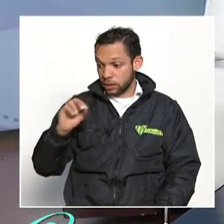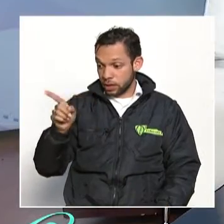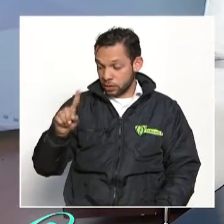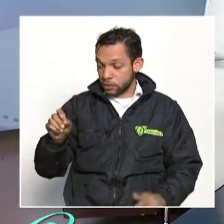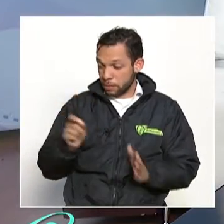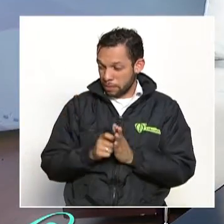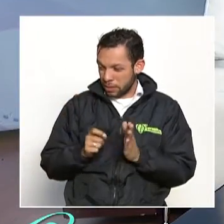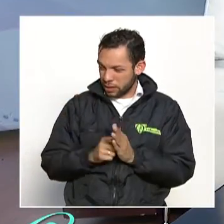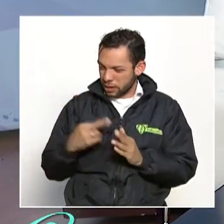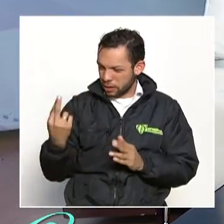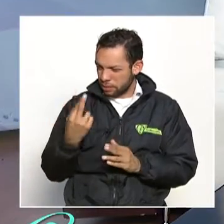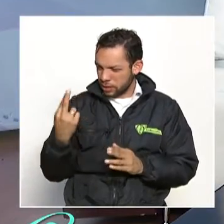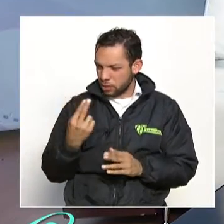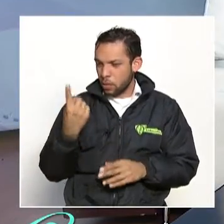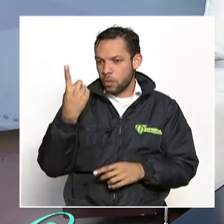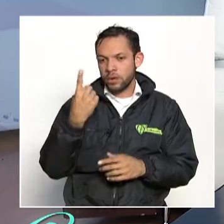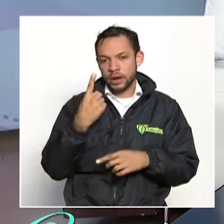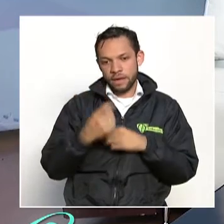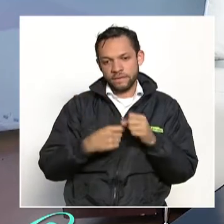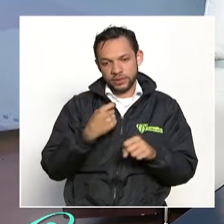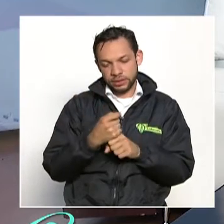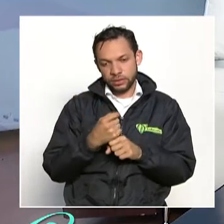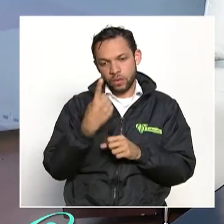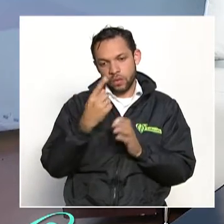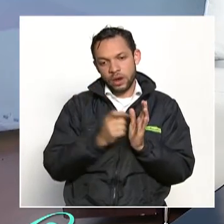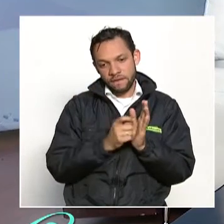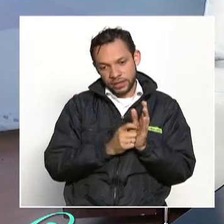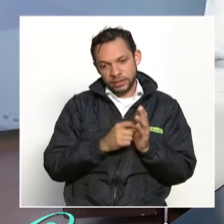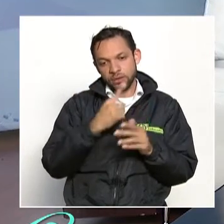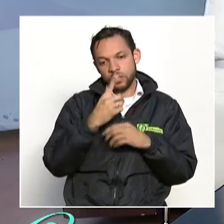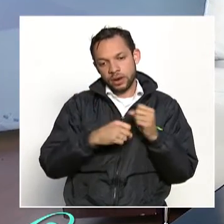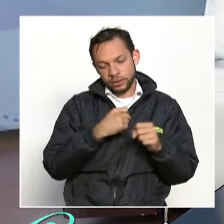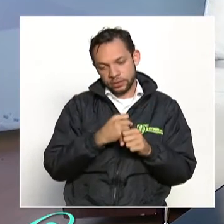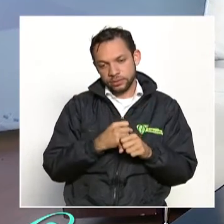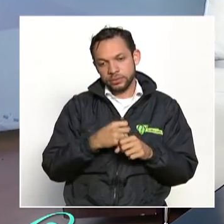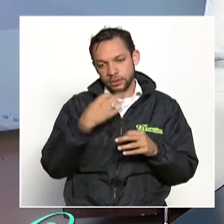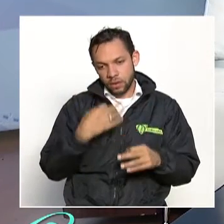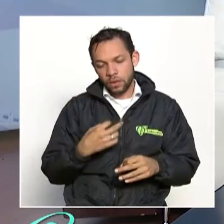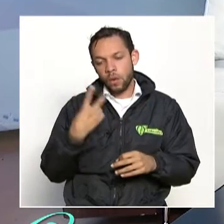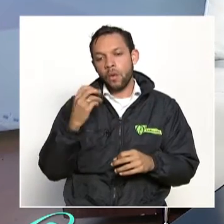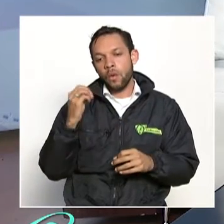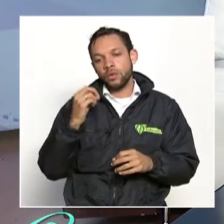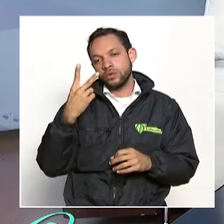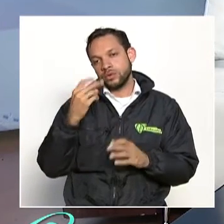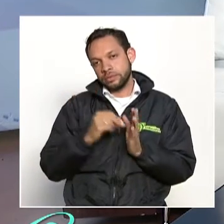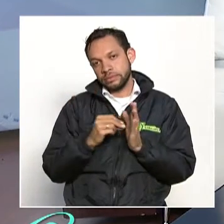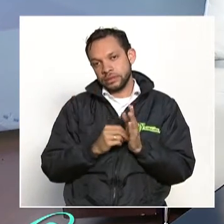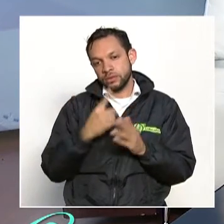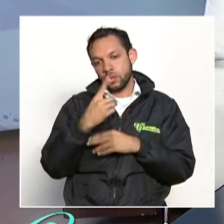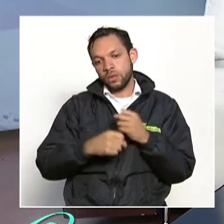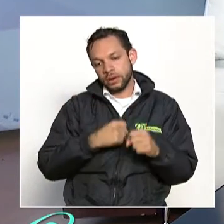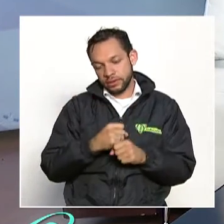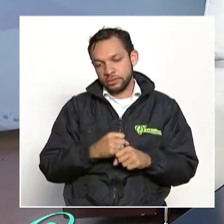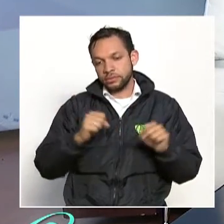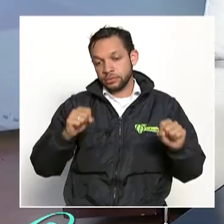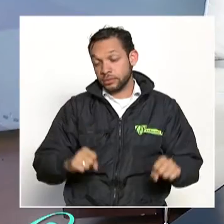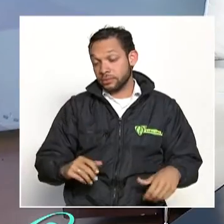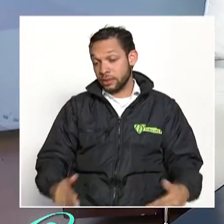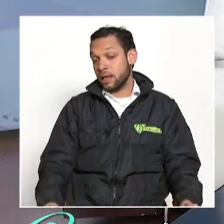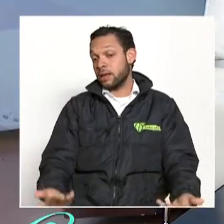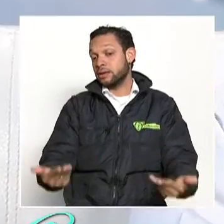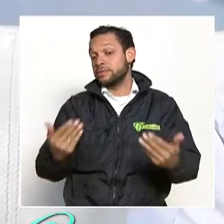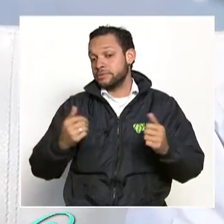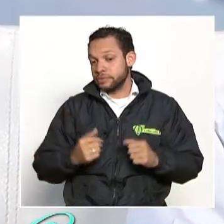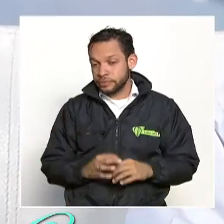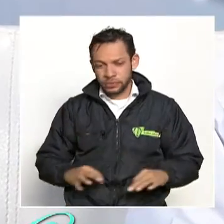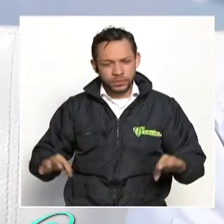frecuencia? Yo me hago mínimo una vez al año, generalmente dos. Desde la primera vez que me lo hice hace como 13 años. Ok, entonces miren